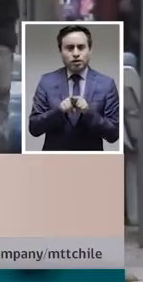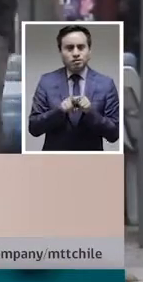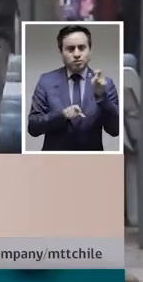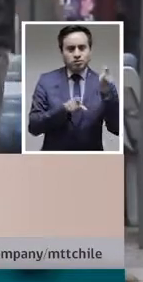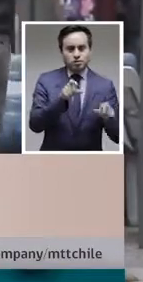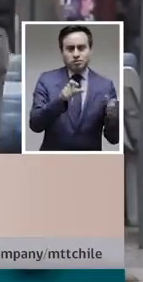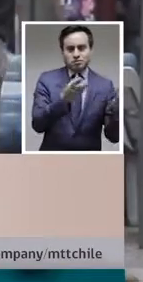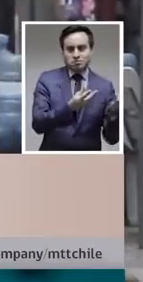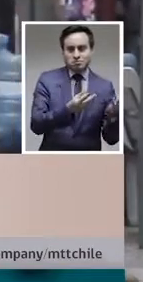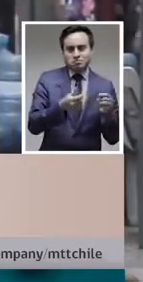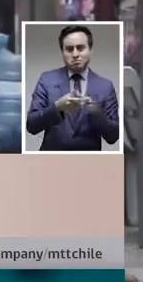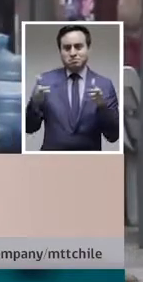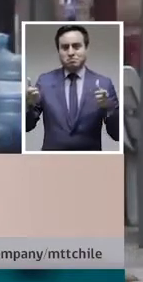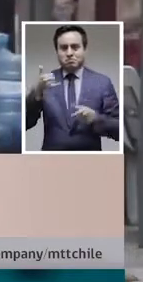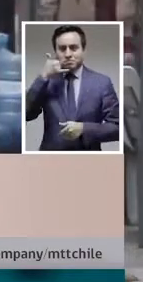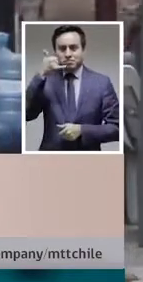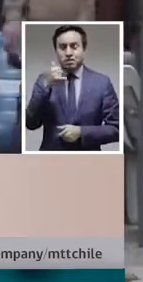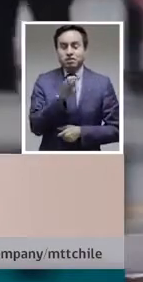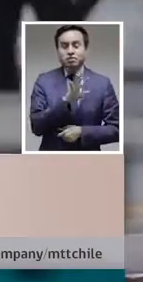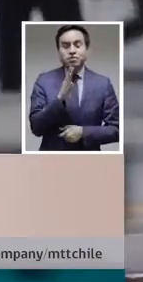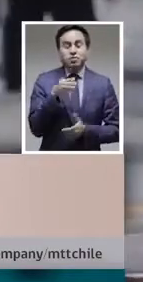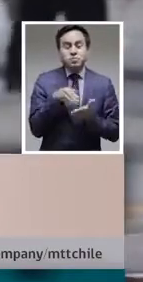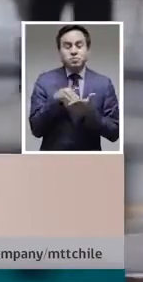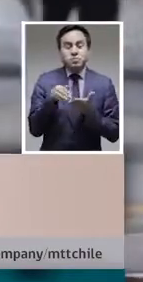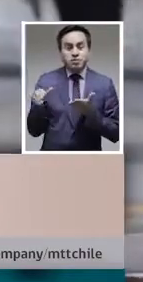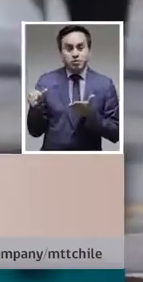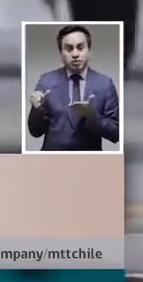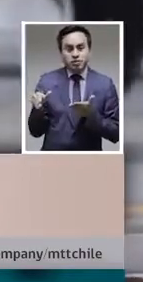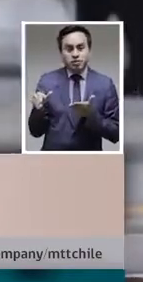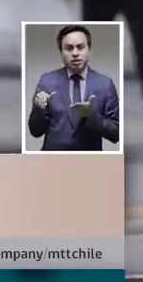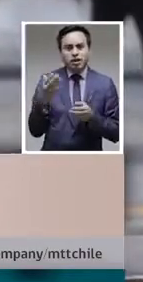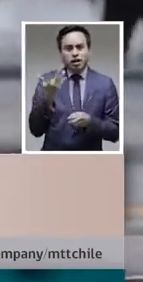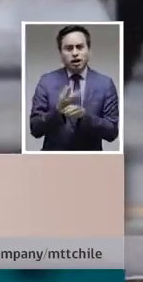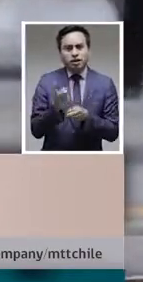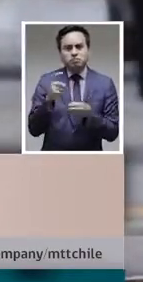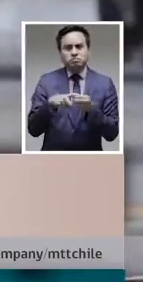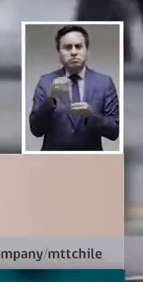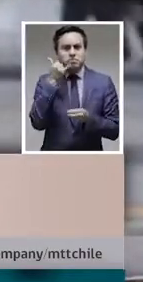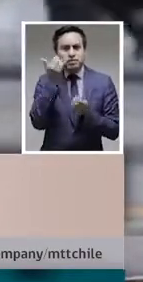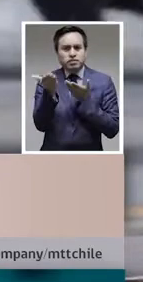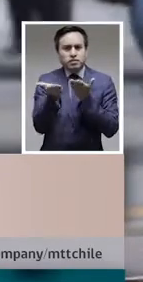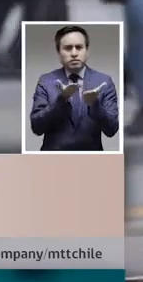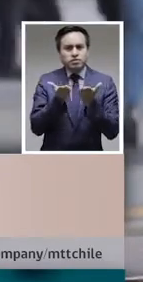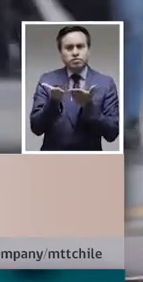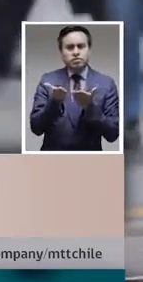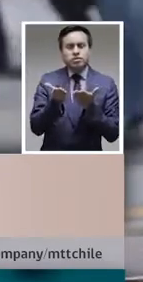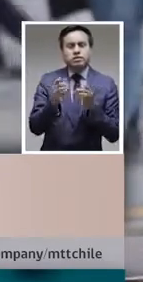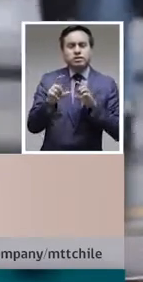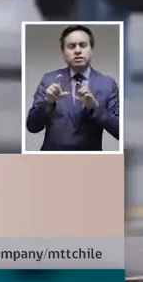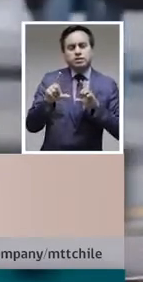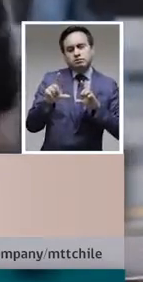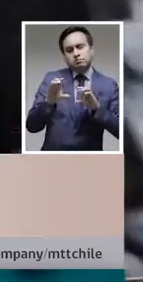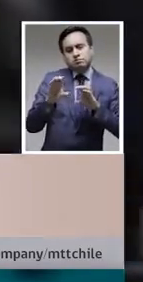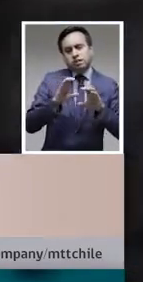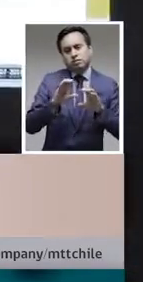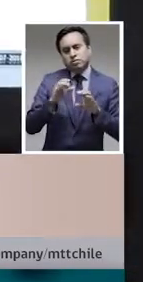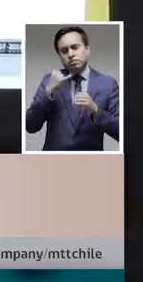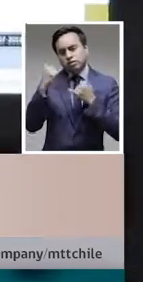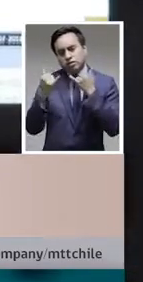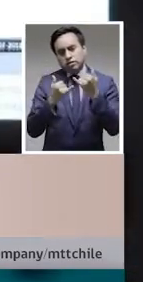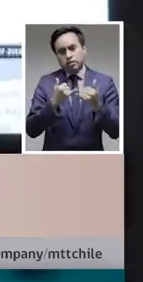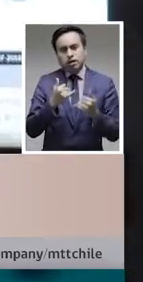habitantes. Tenemos más de 54 millones de cuentas de servicios de telecomunicaciones, entre